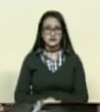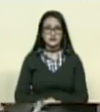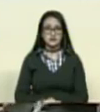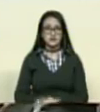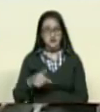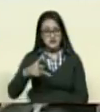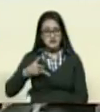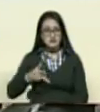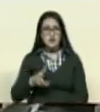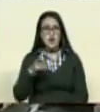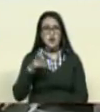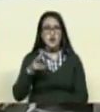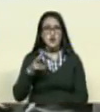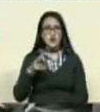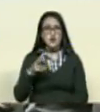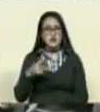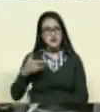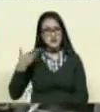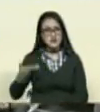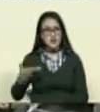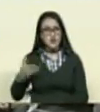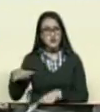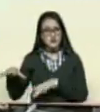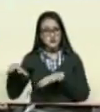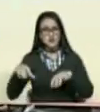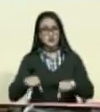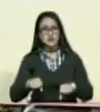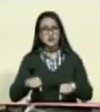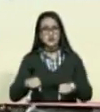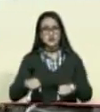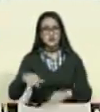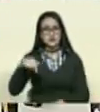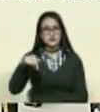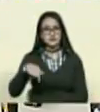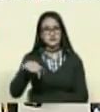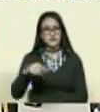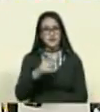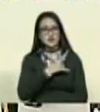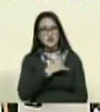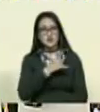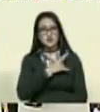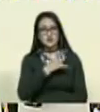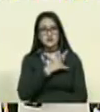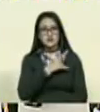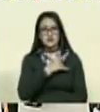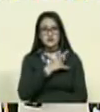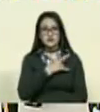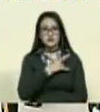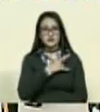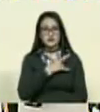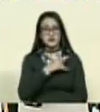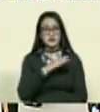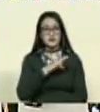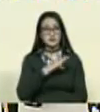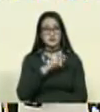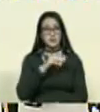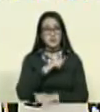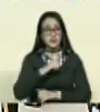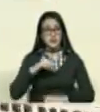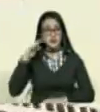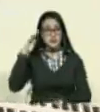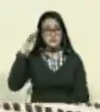la inauguración de esta importante sede de la Universidad Militar